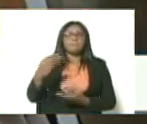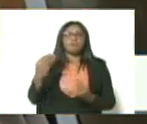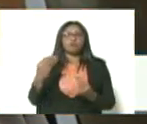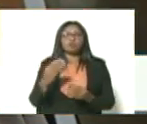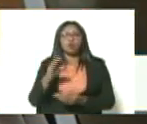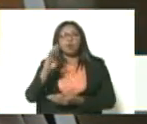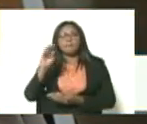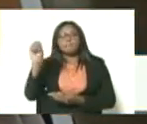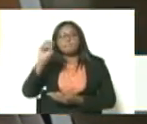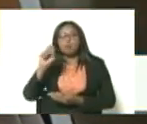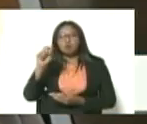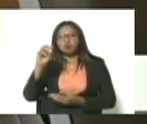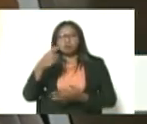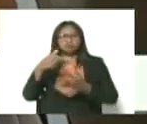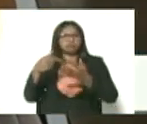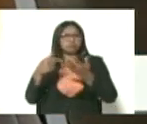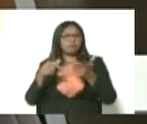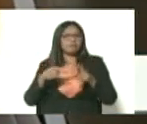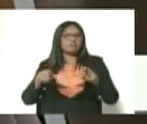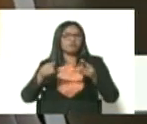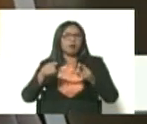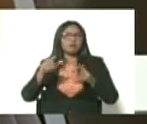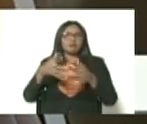Boston, Baltimore, Filadelfia.